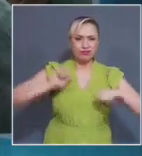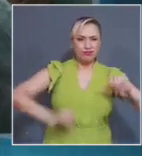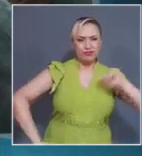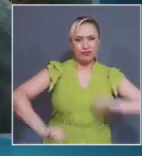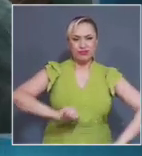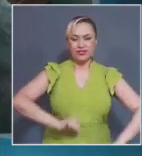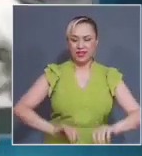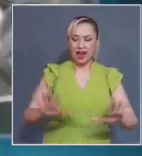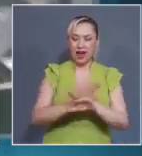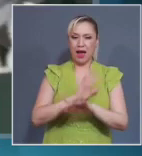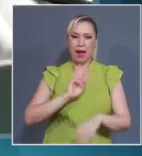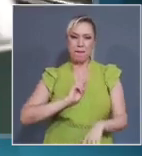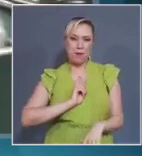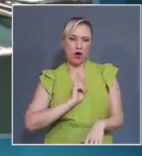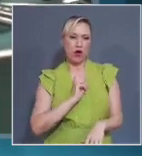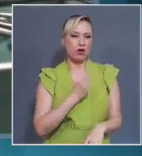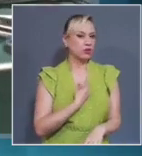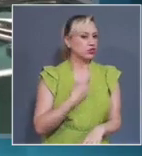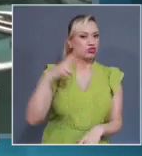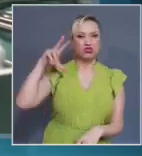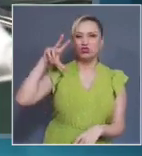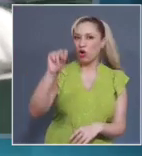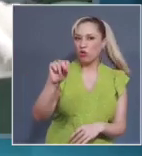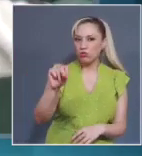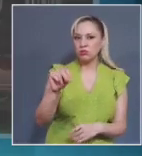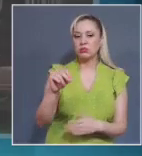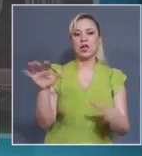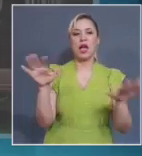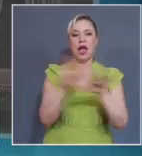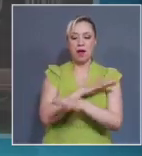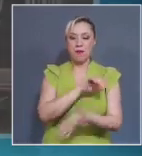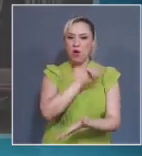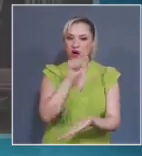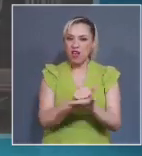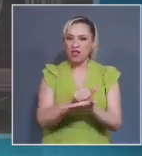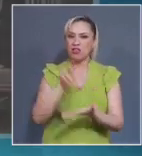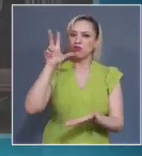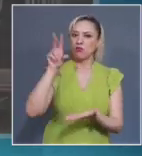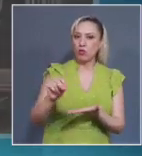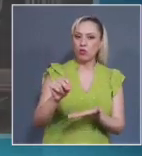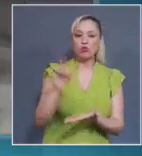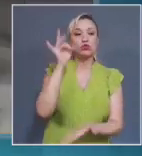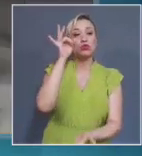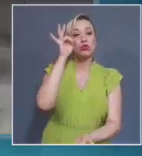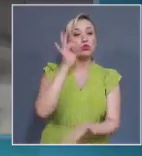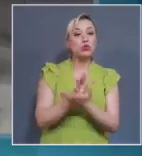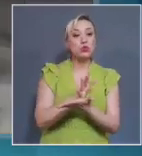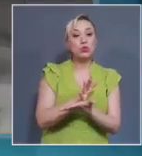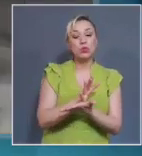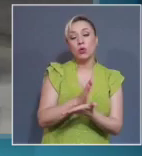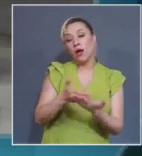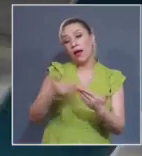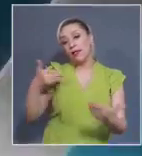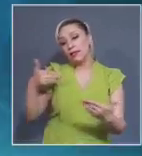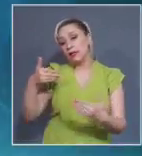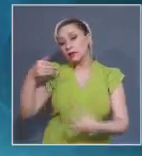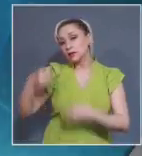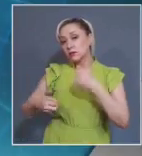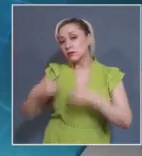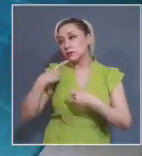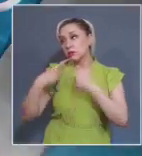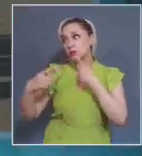en documentos de identidad. Se aceptó incluir excepciones únicamente si son validadas previamente a nivel gubernamental.